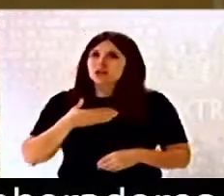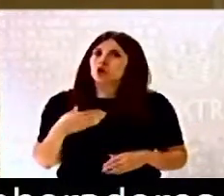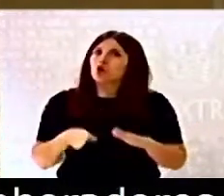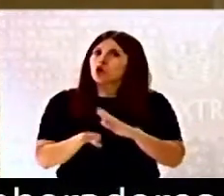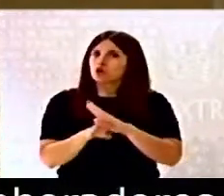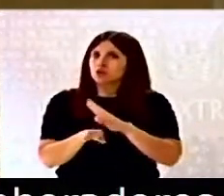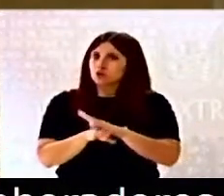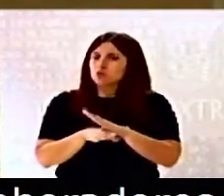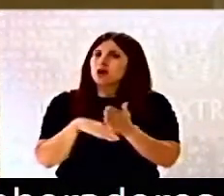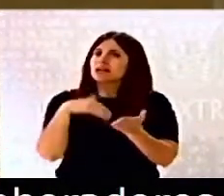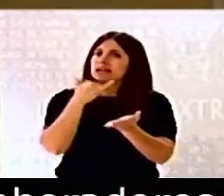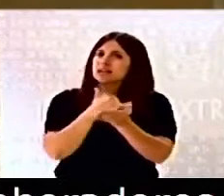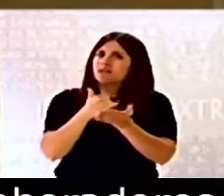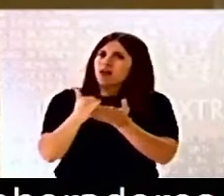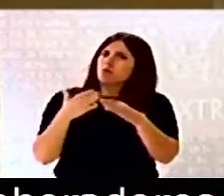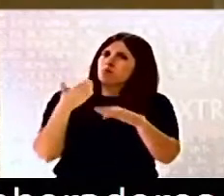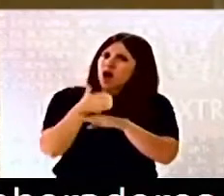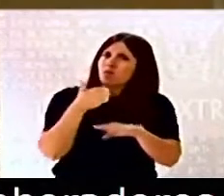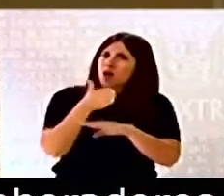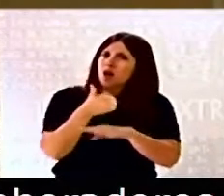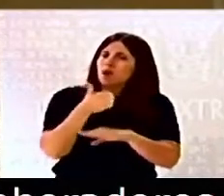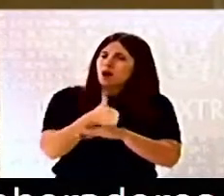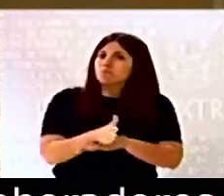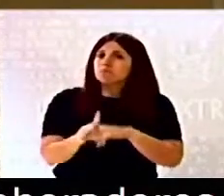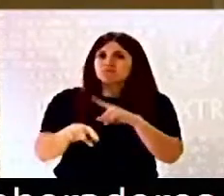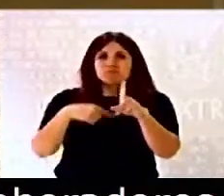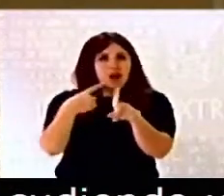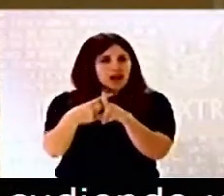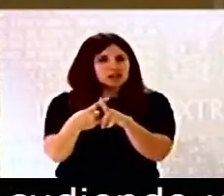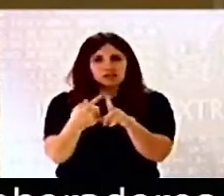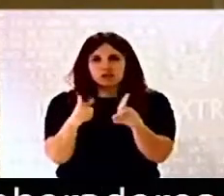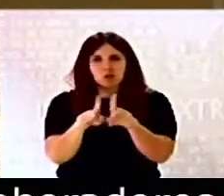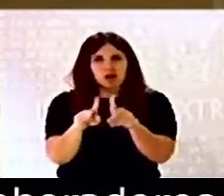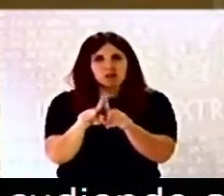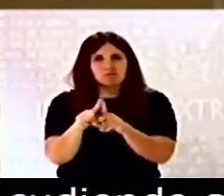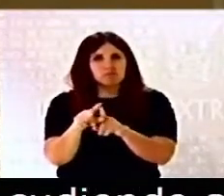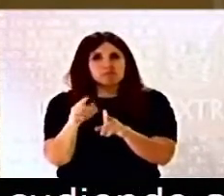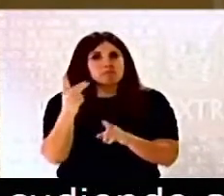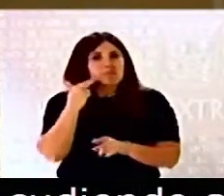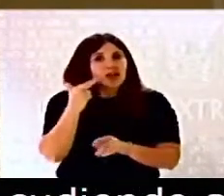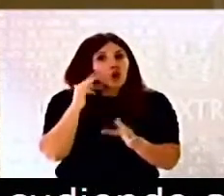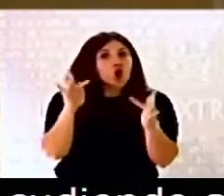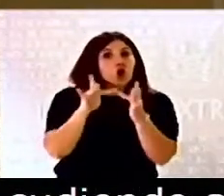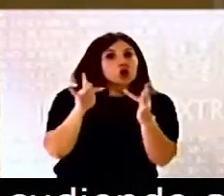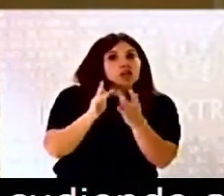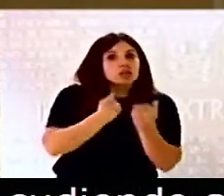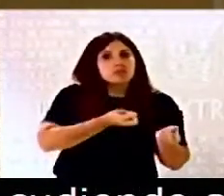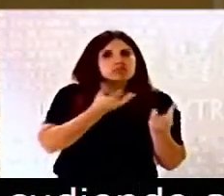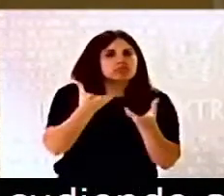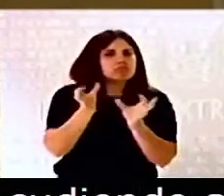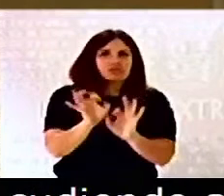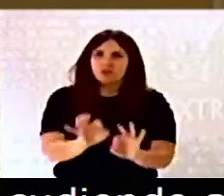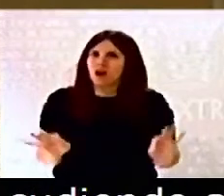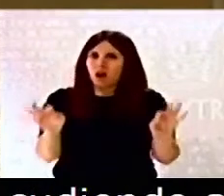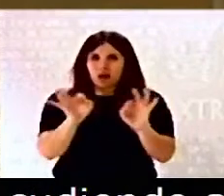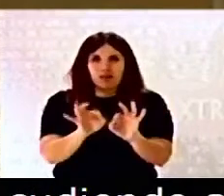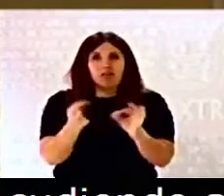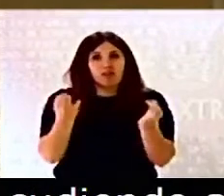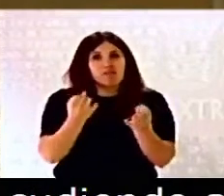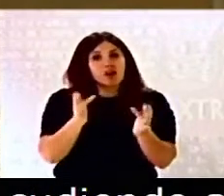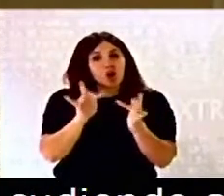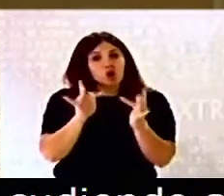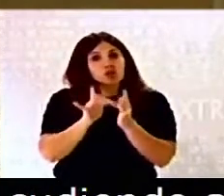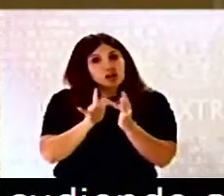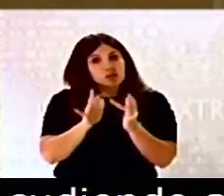cribados y, además, que no tengan ningún miedo a decir quiénes son los contactos estrechos para ayudar en el trabajo a los